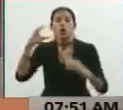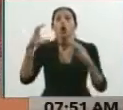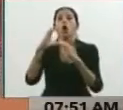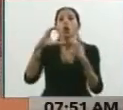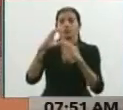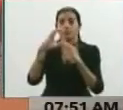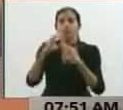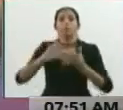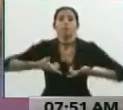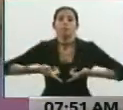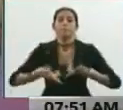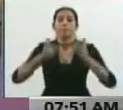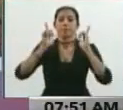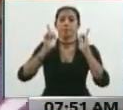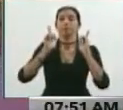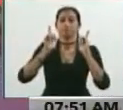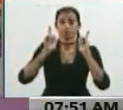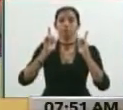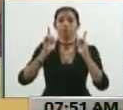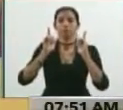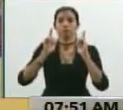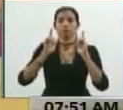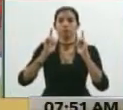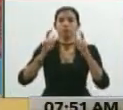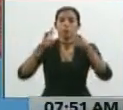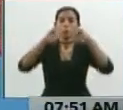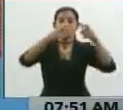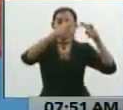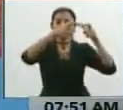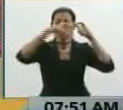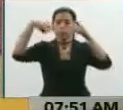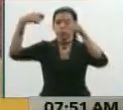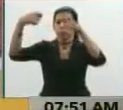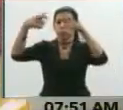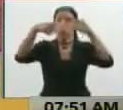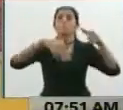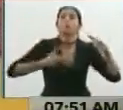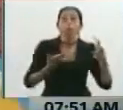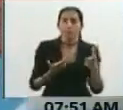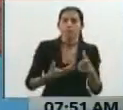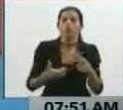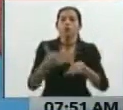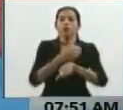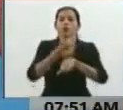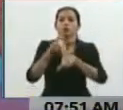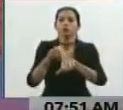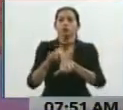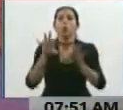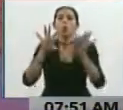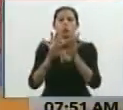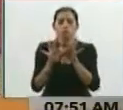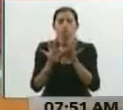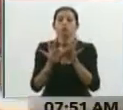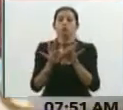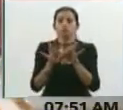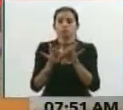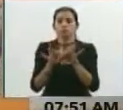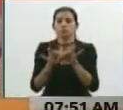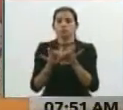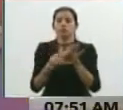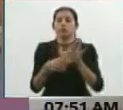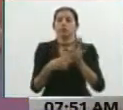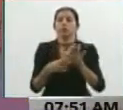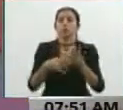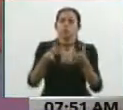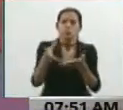frecuencia para que ese rp a pueda operar y estamos todo el gobierno nacional articulado para levantar la información el